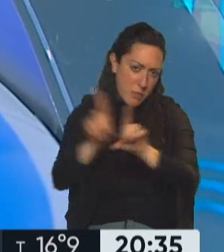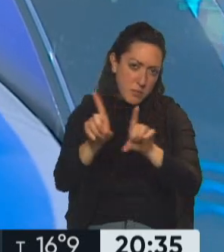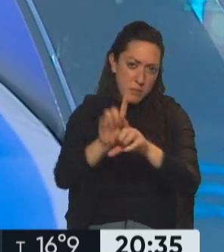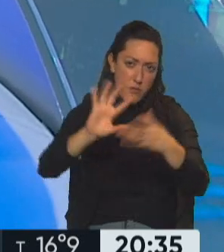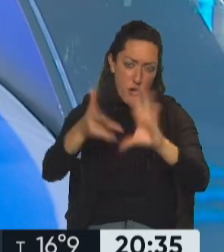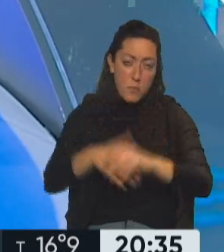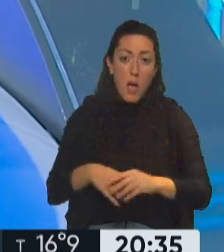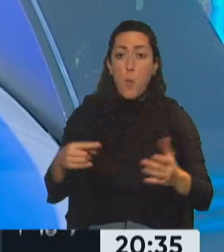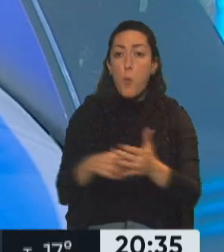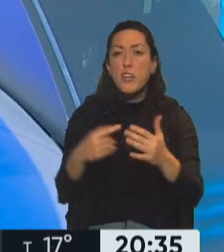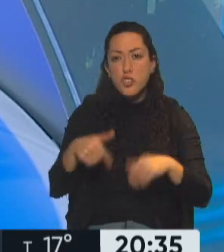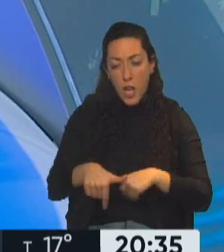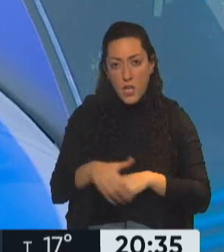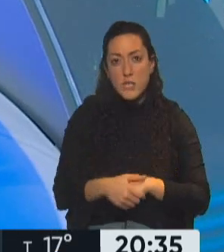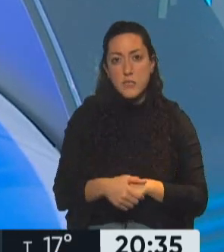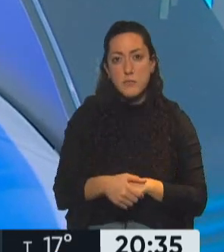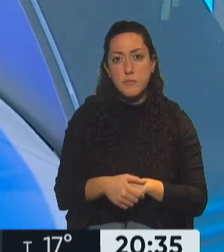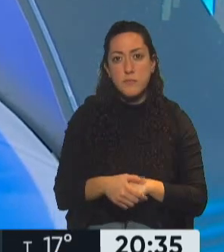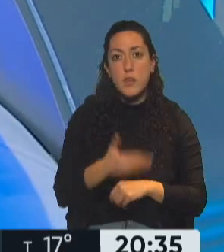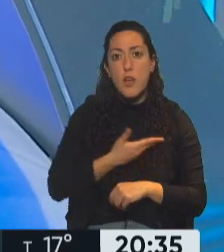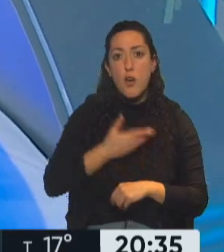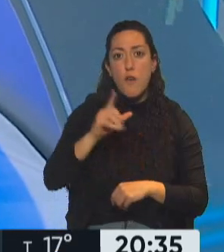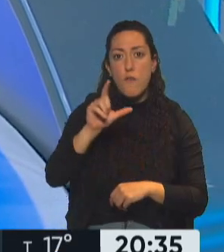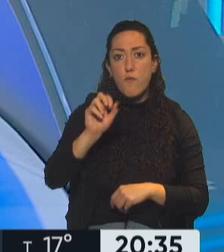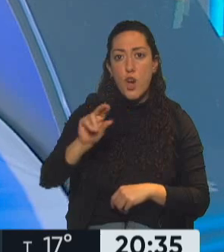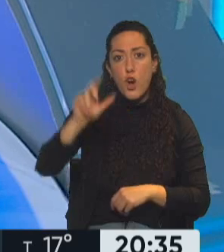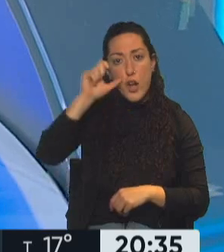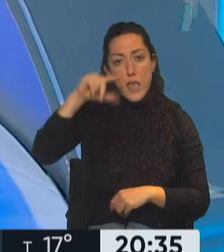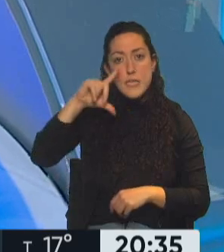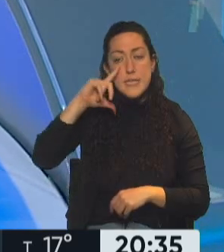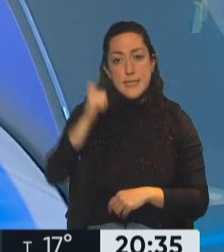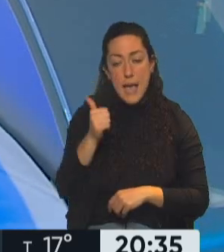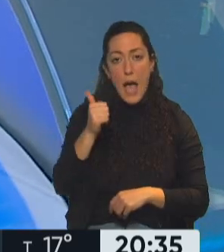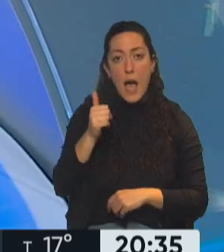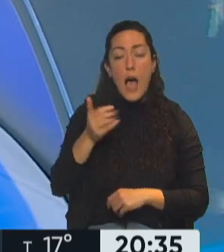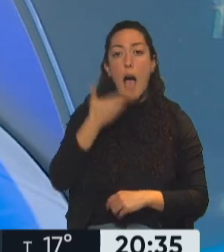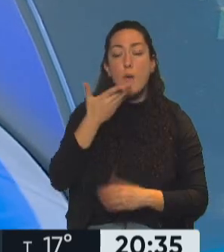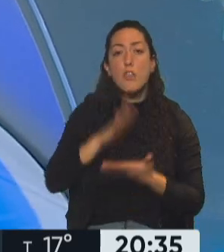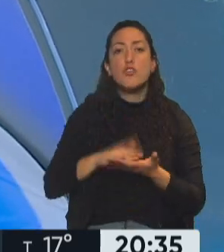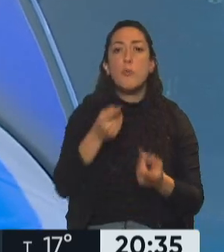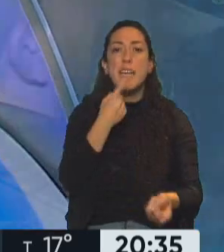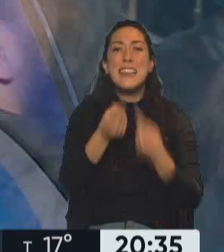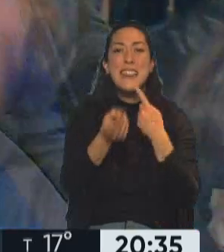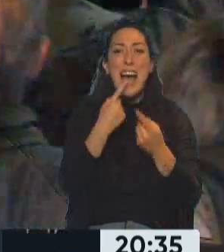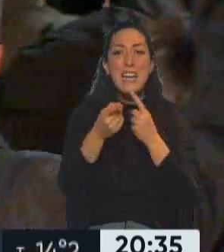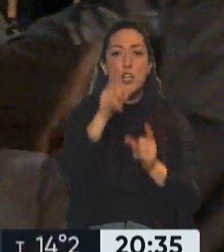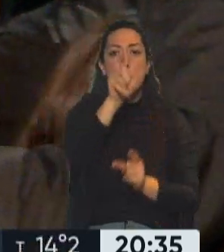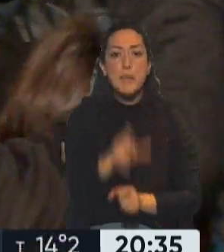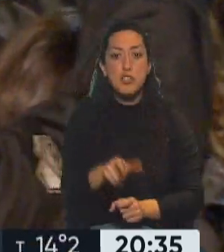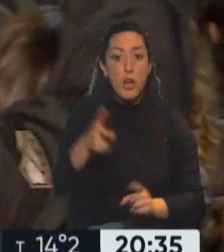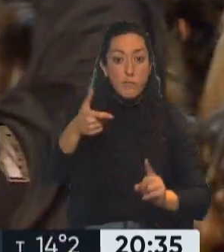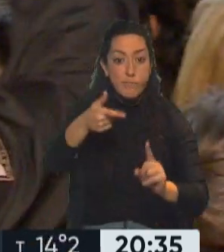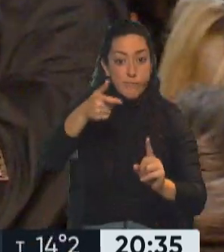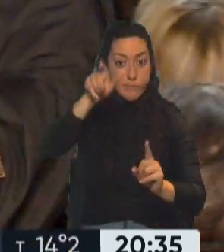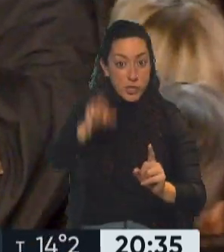Volvemos aquí a Buenos Aires y tenemos que ir a Florencia Rodríguez. Felicitas a propósito de la indagatoria al atacante, a la